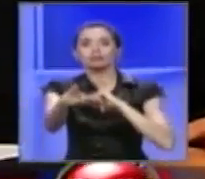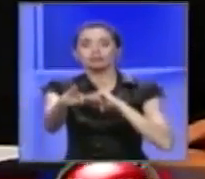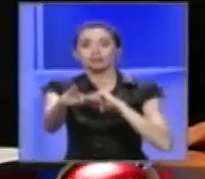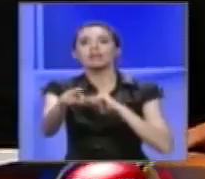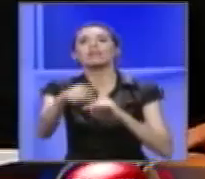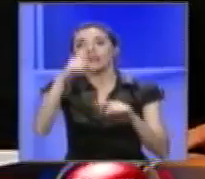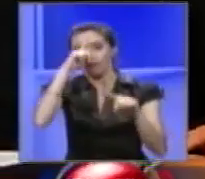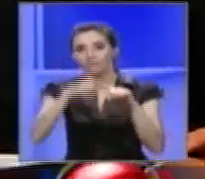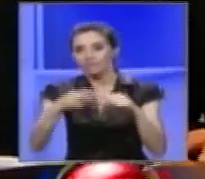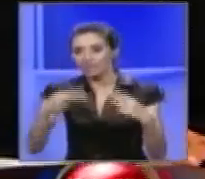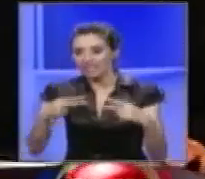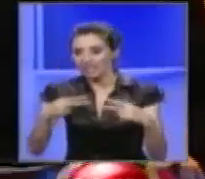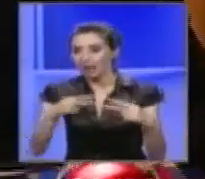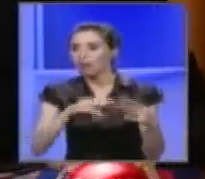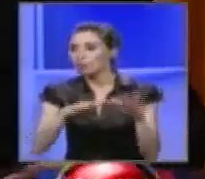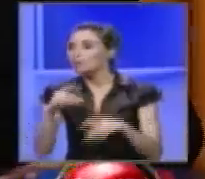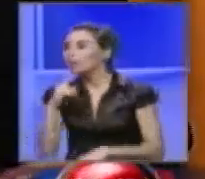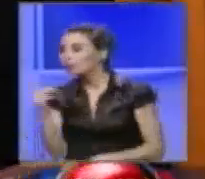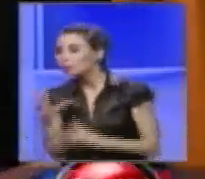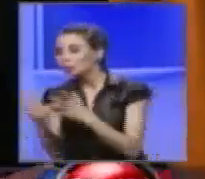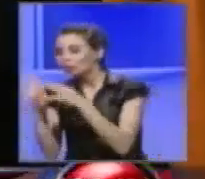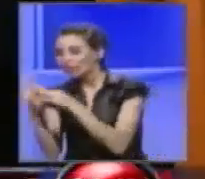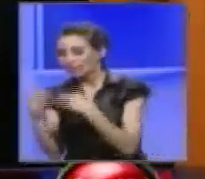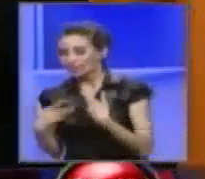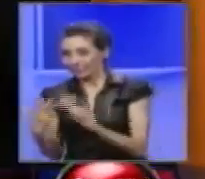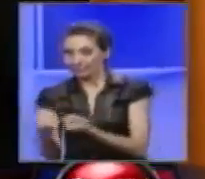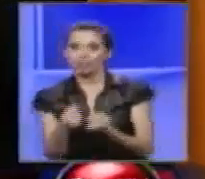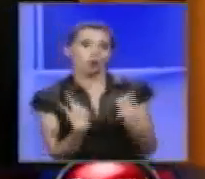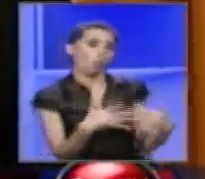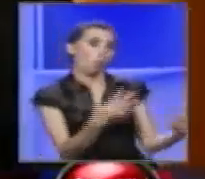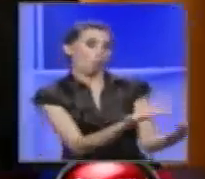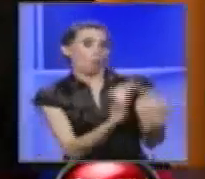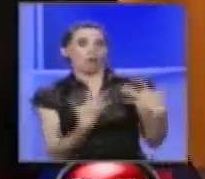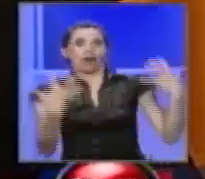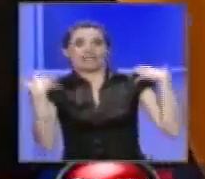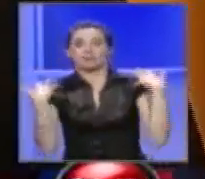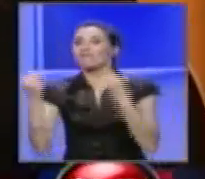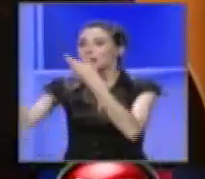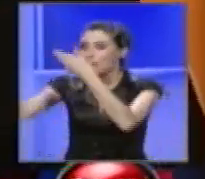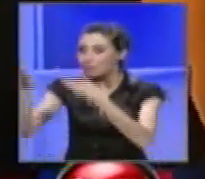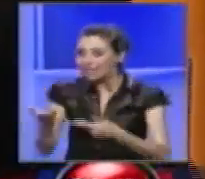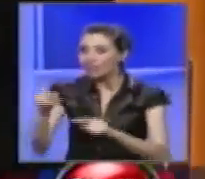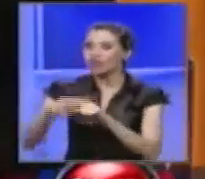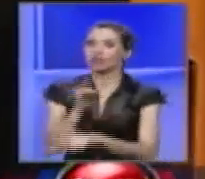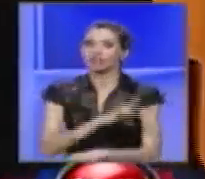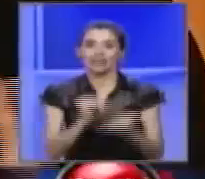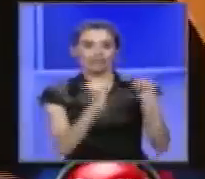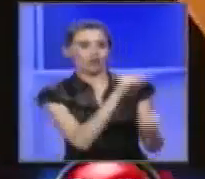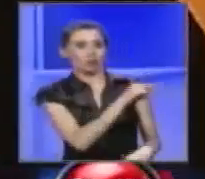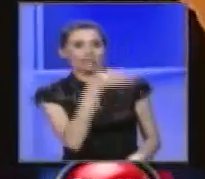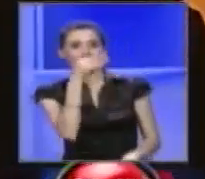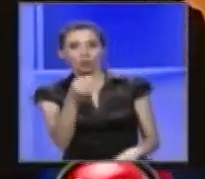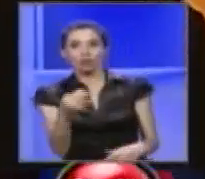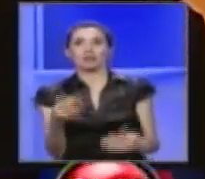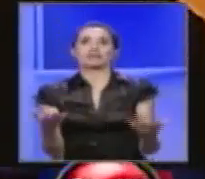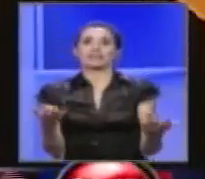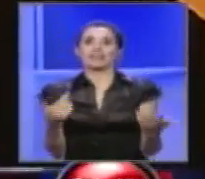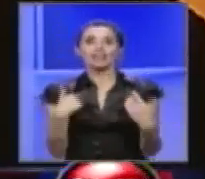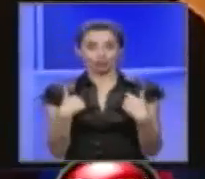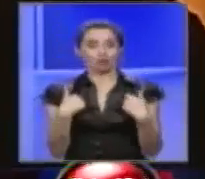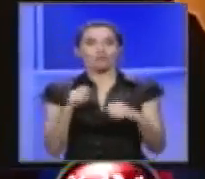de Viña del Mar. Muchas gracias por recibirnos. Qué responsabilidad. Bienvenido nuevamente a Chile. De la forma que lo has dicho, pues como que